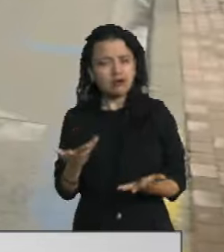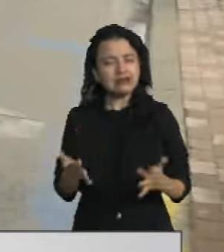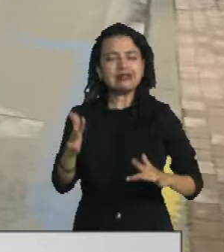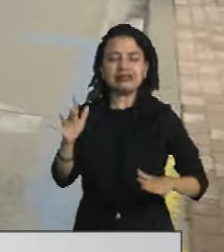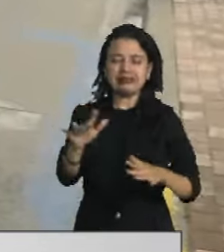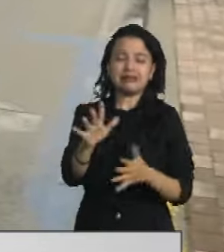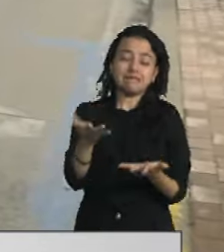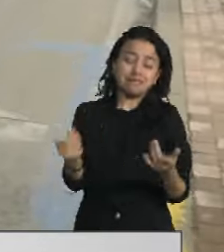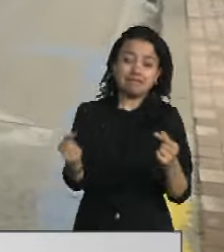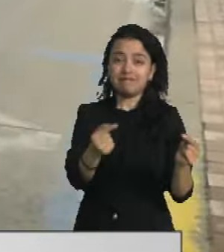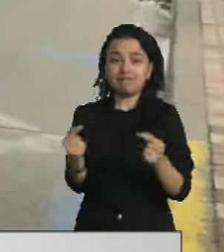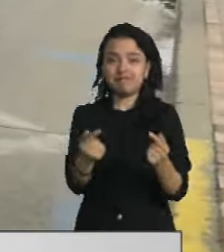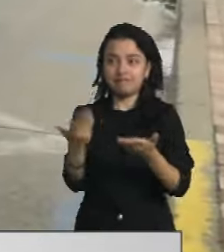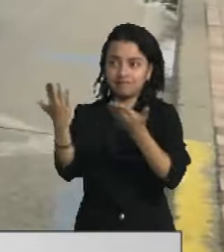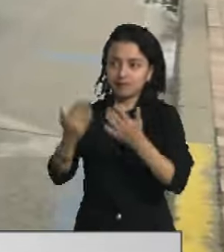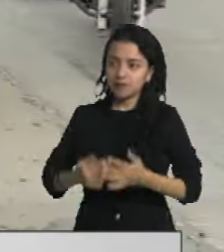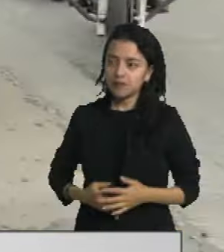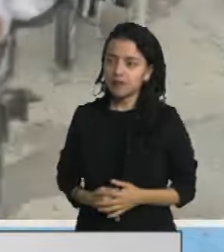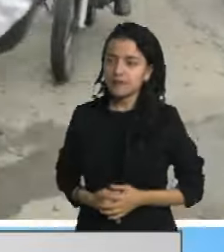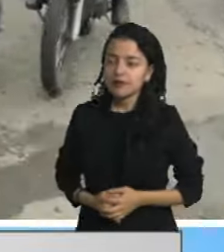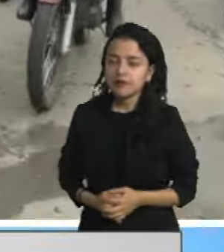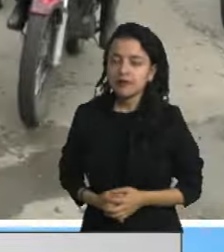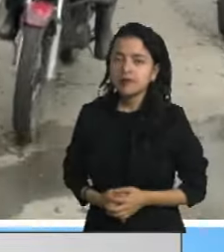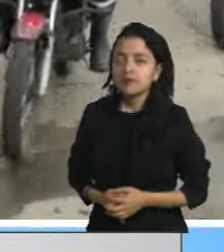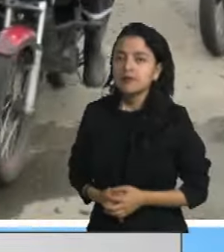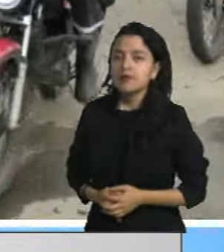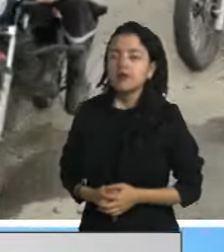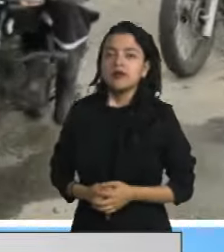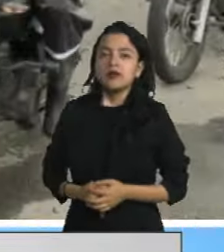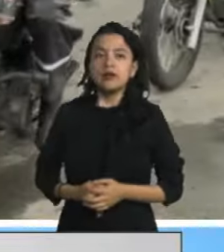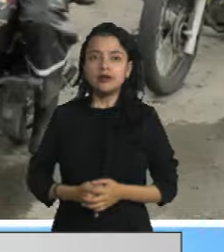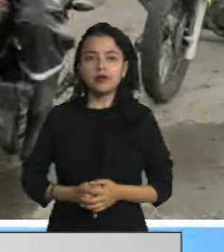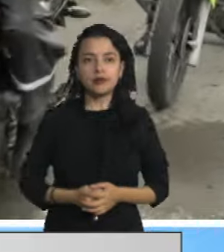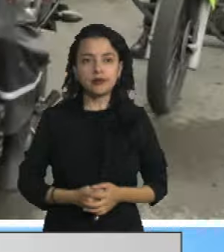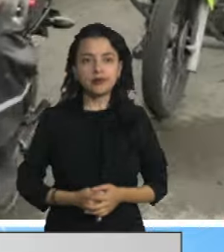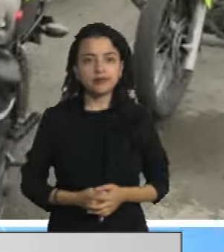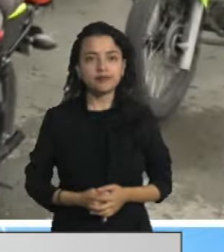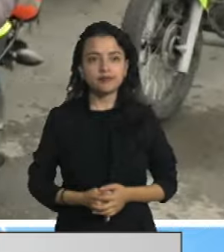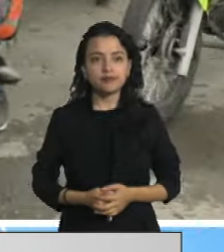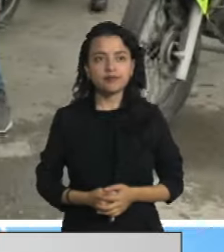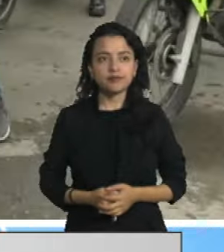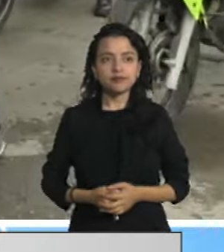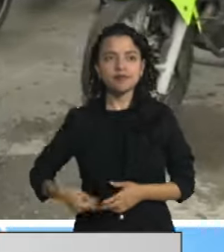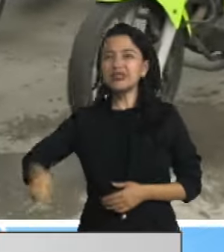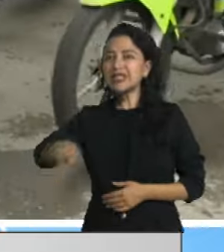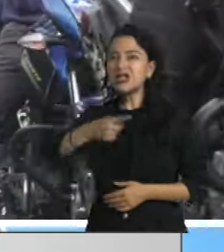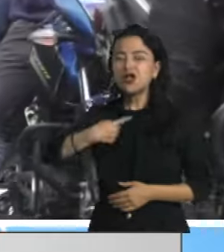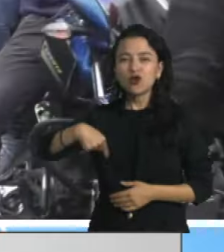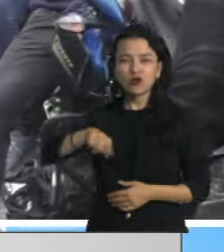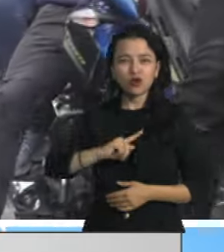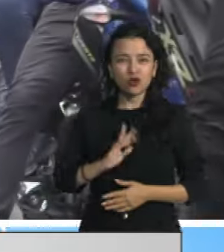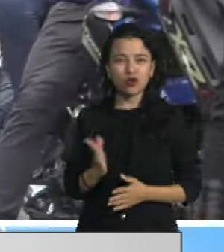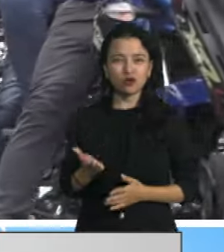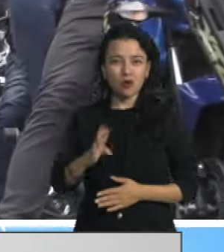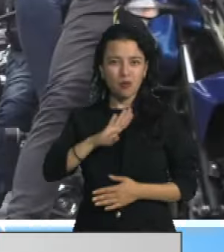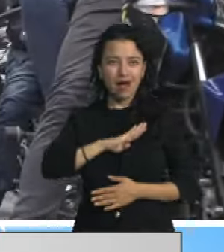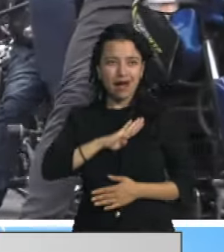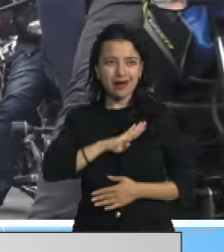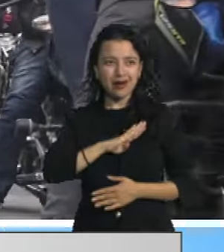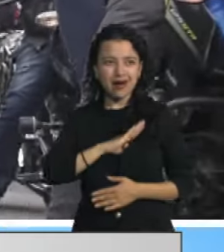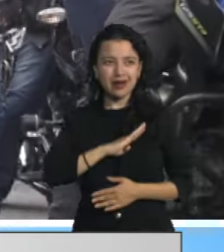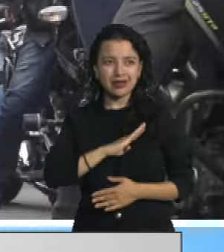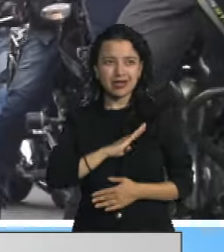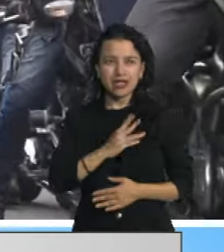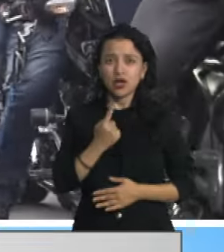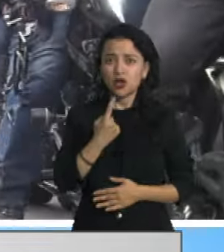últimas horas. Escuchemos al mandatario. El gobierno distrital nunca va a negociar o no va a entrar en un tipo de diálogo con ningún actor